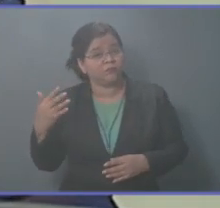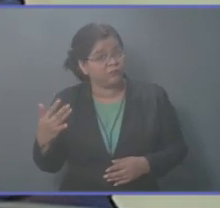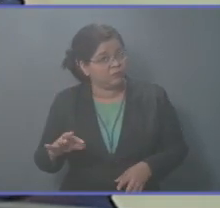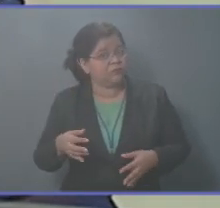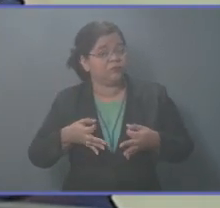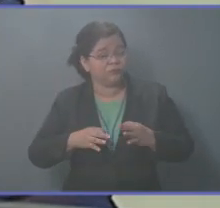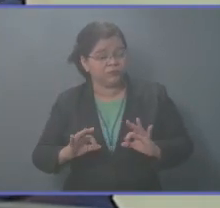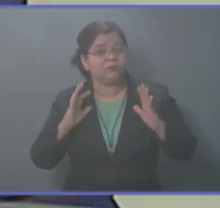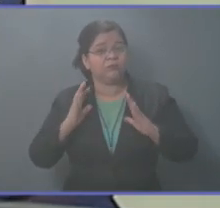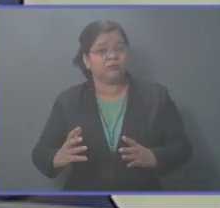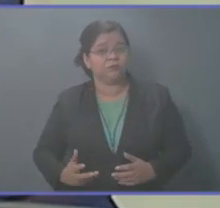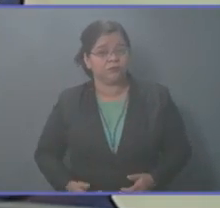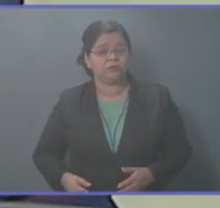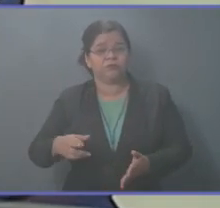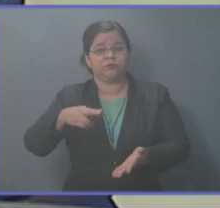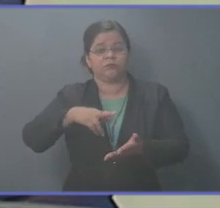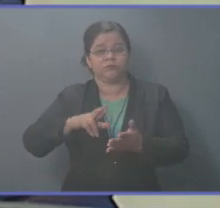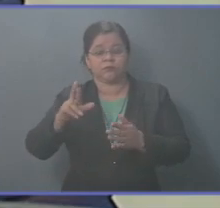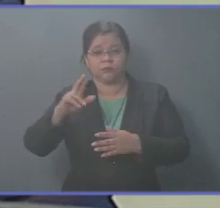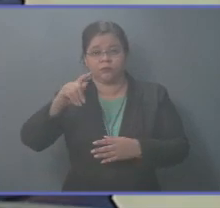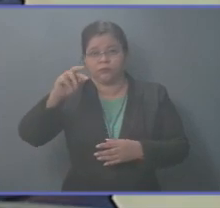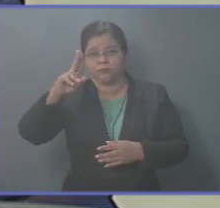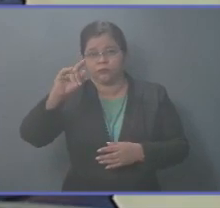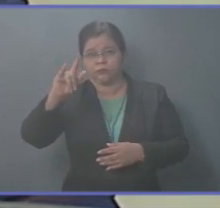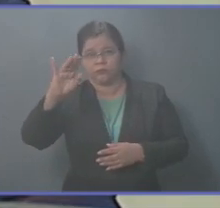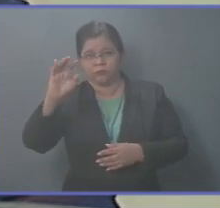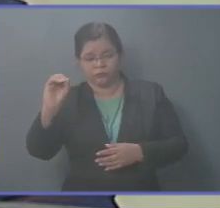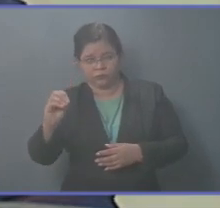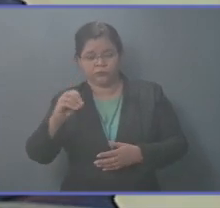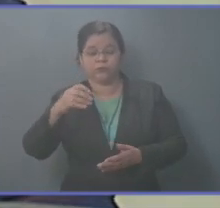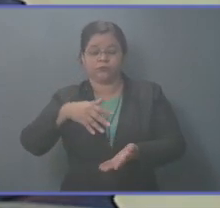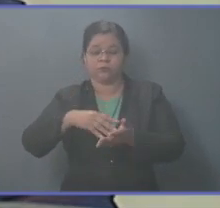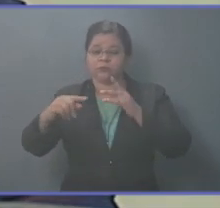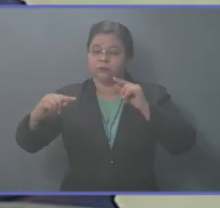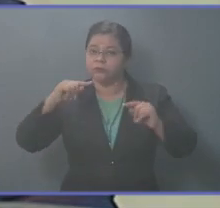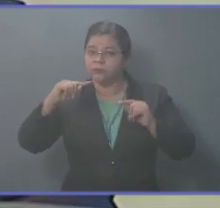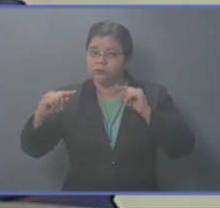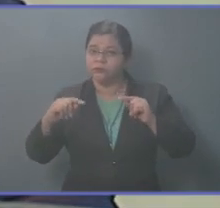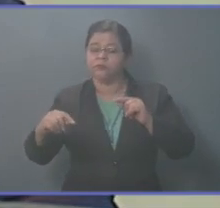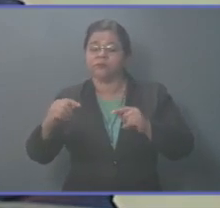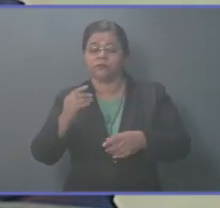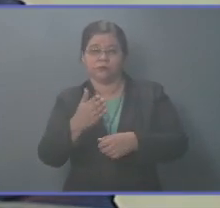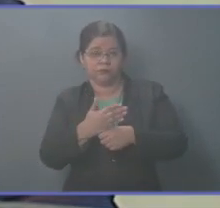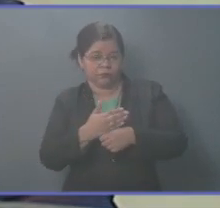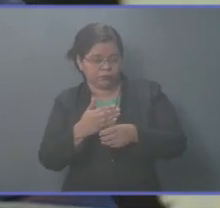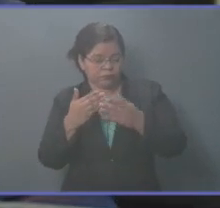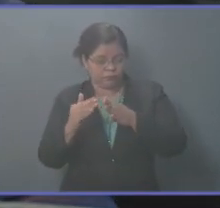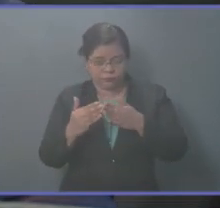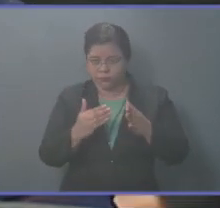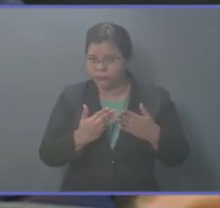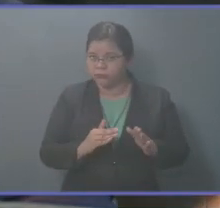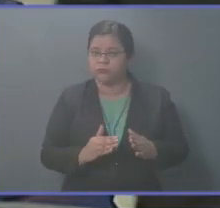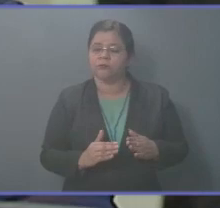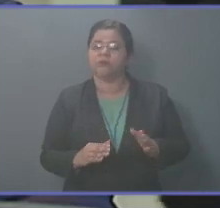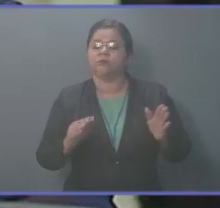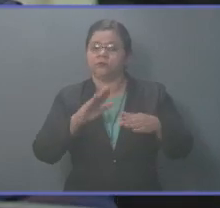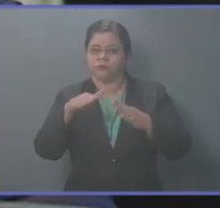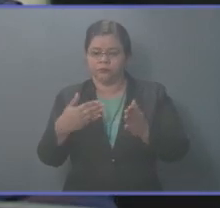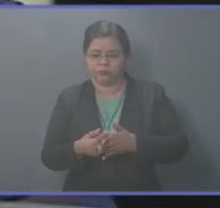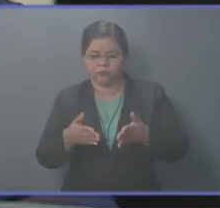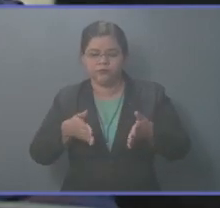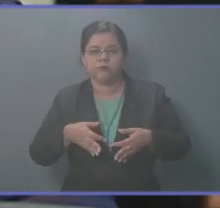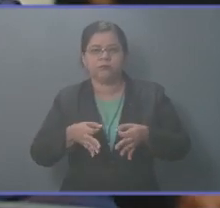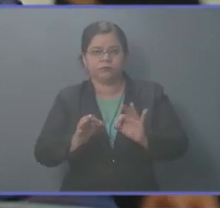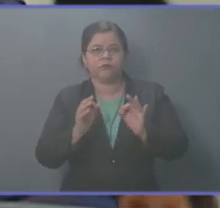de gobierno republicano, democrático y representativo, el sistema político pluralista y de manera particular la separación de